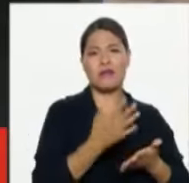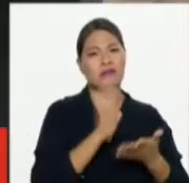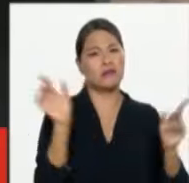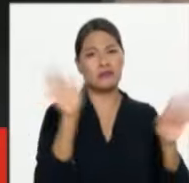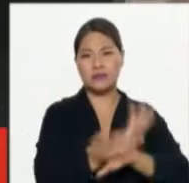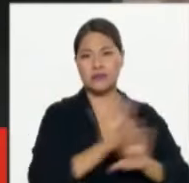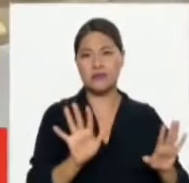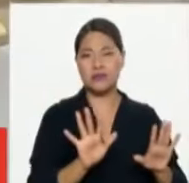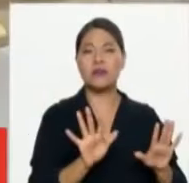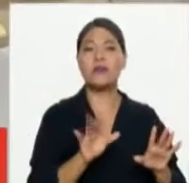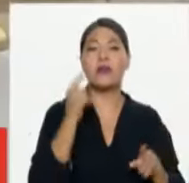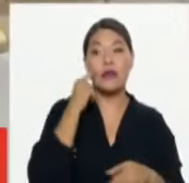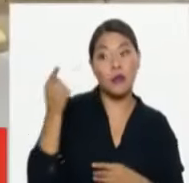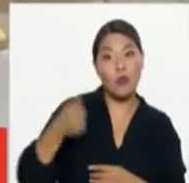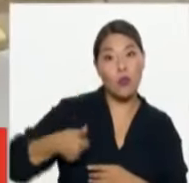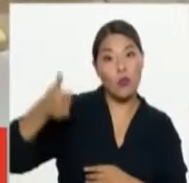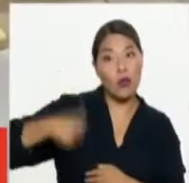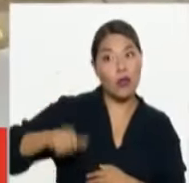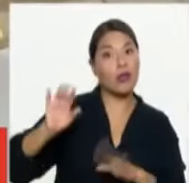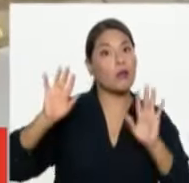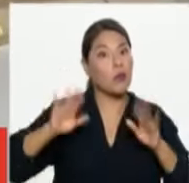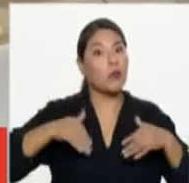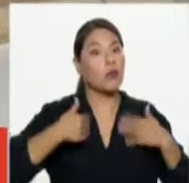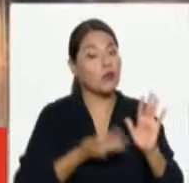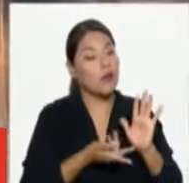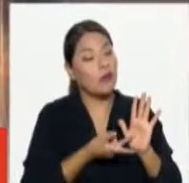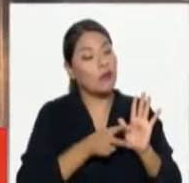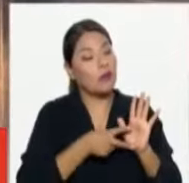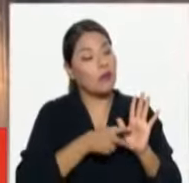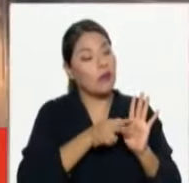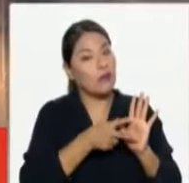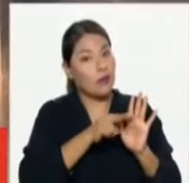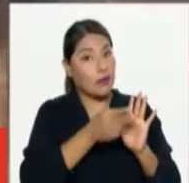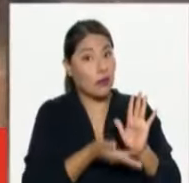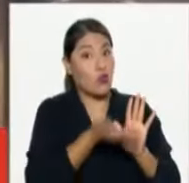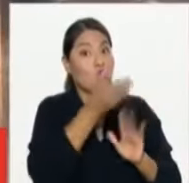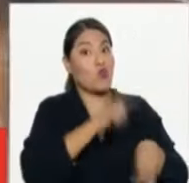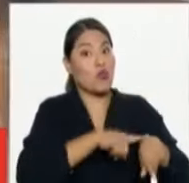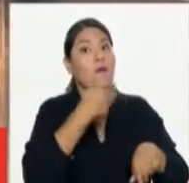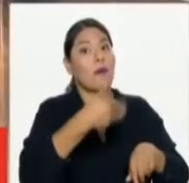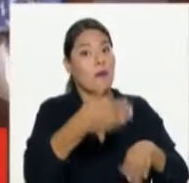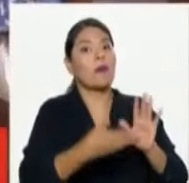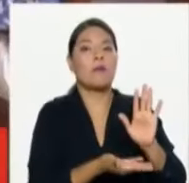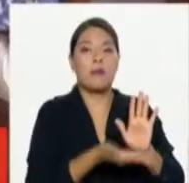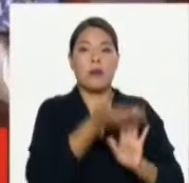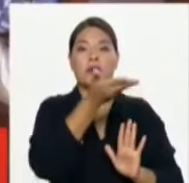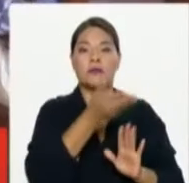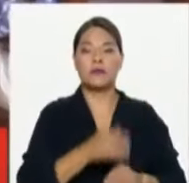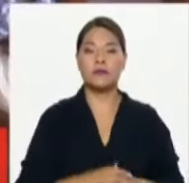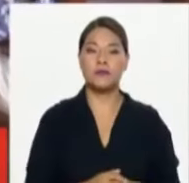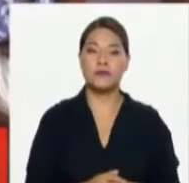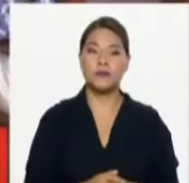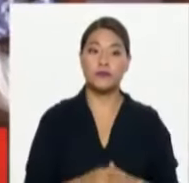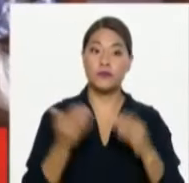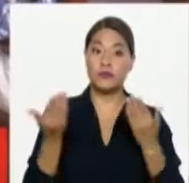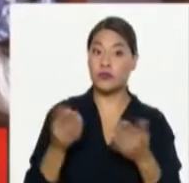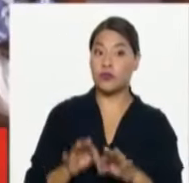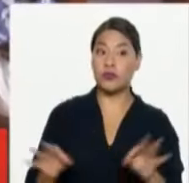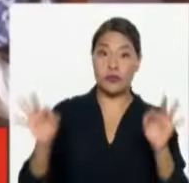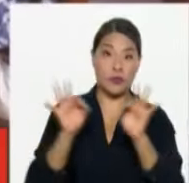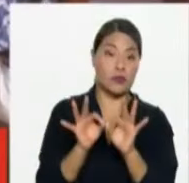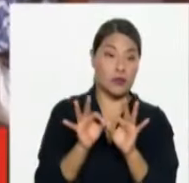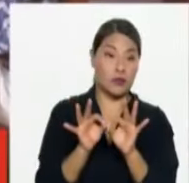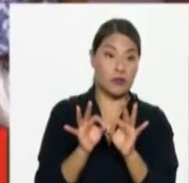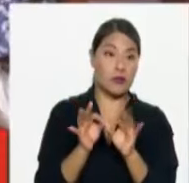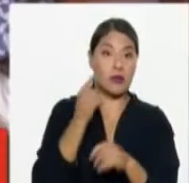cita, el burgomaestre alertó de un mayor incremento del precio de los peajes con el paso del tiempo. Porque es importante de